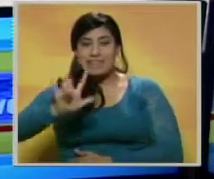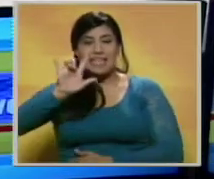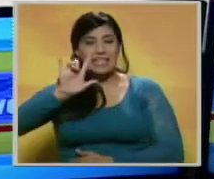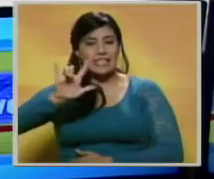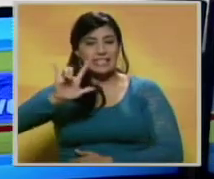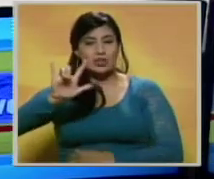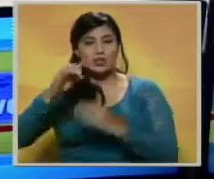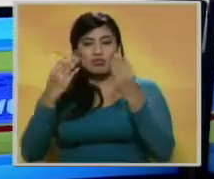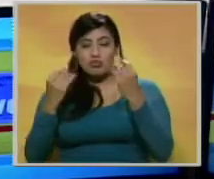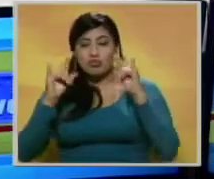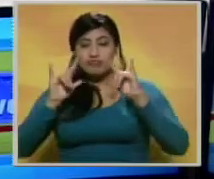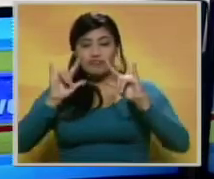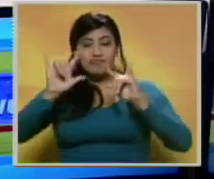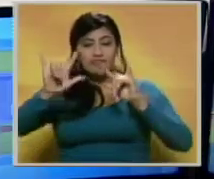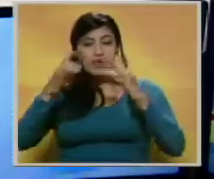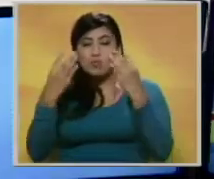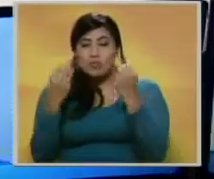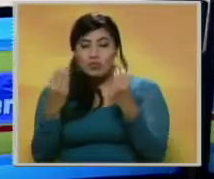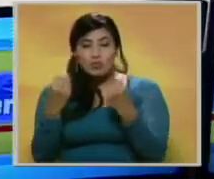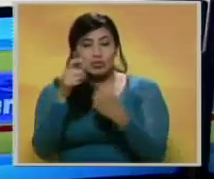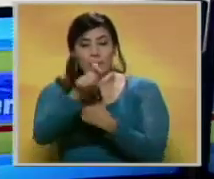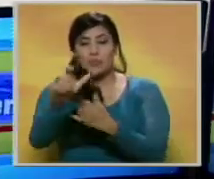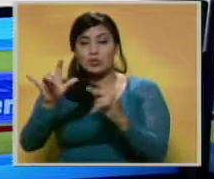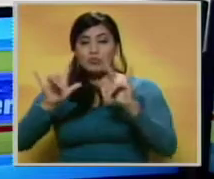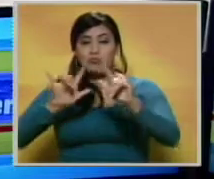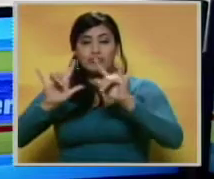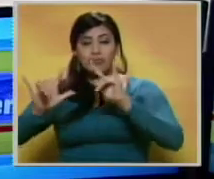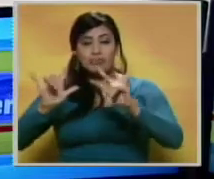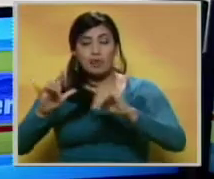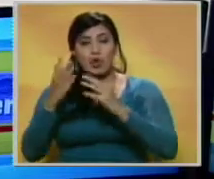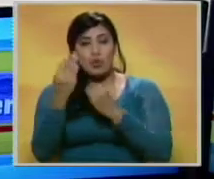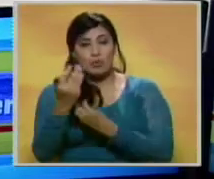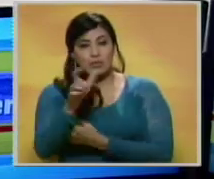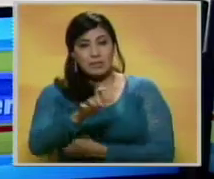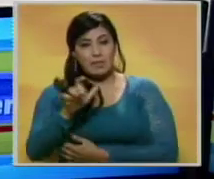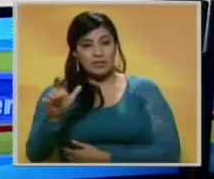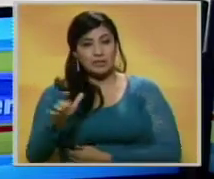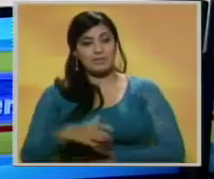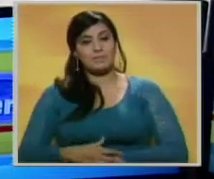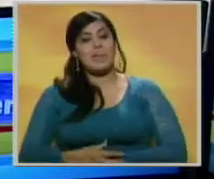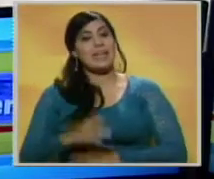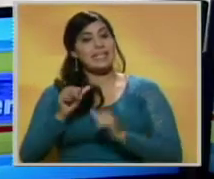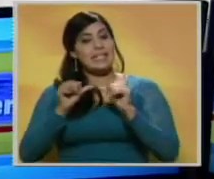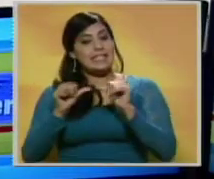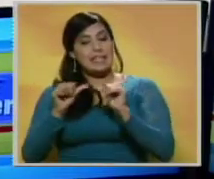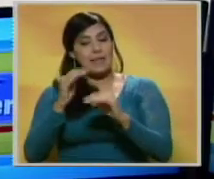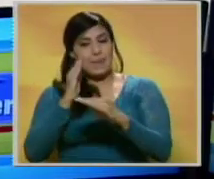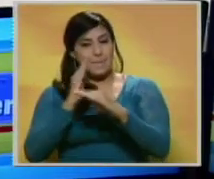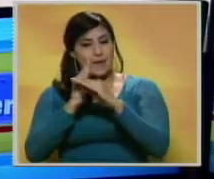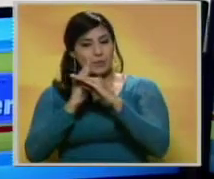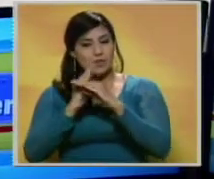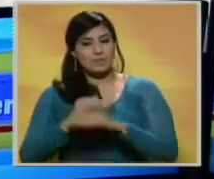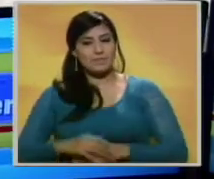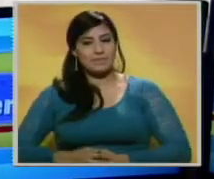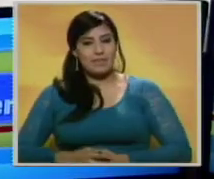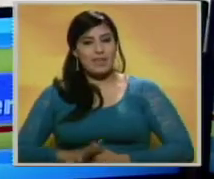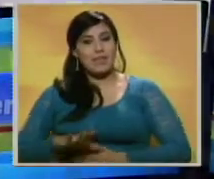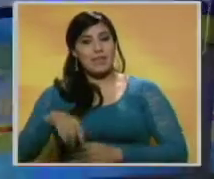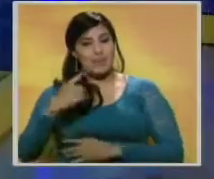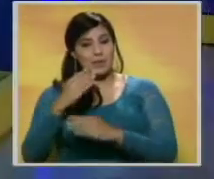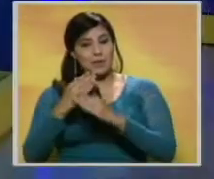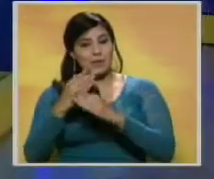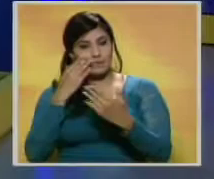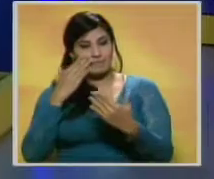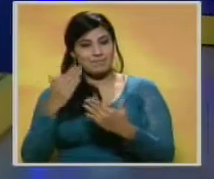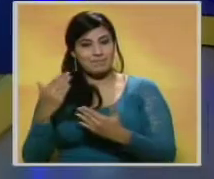Los queremos mucho. Y mucho también, porque somos muchos los que lo queremos a ustedes. Y regresaremos en breve. Vamos a hacer una